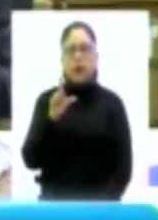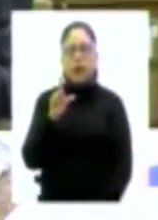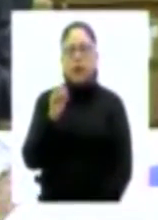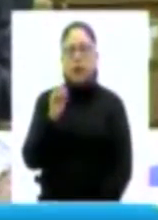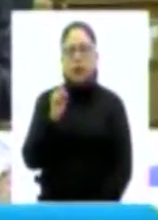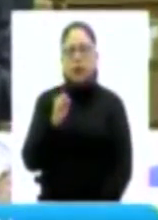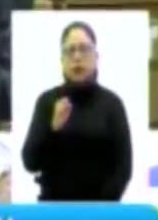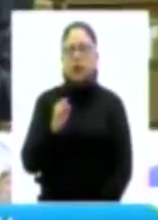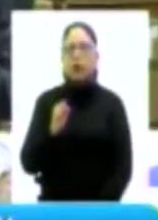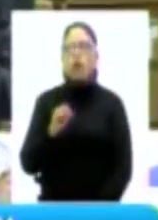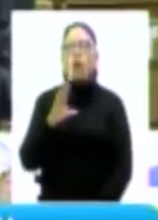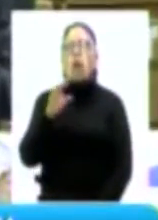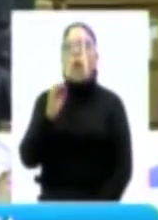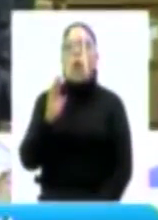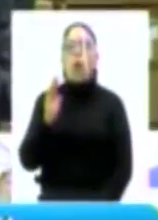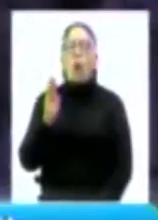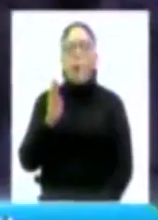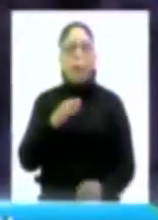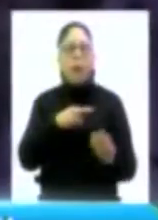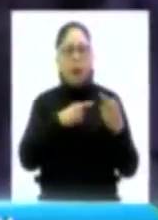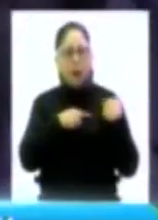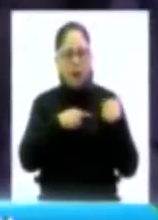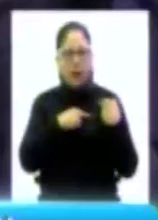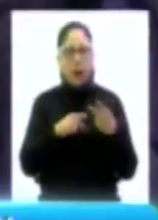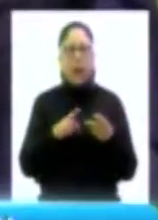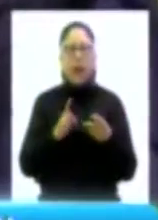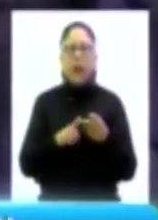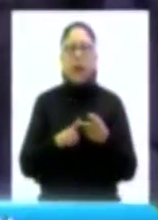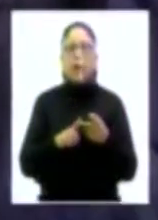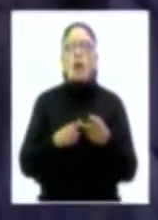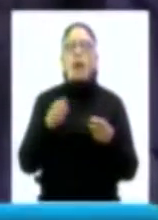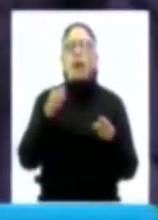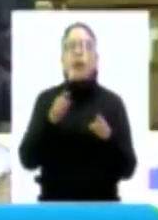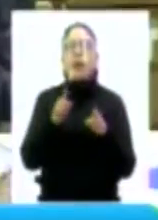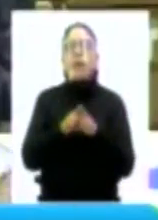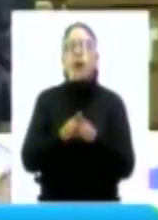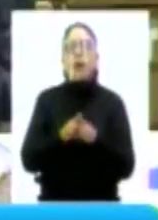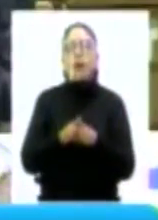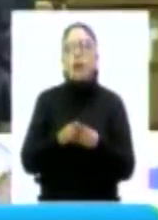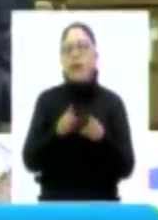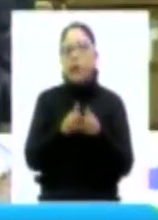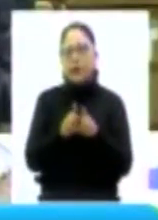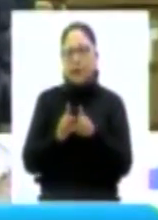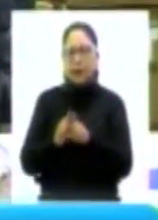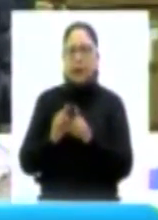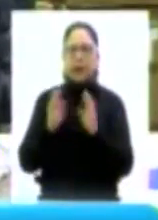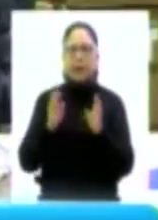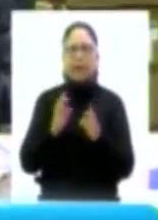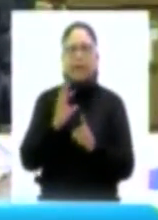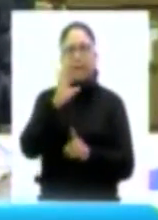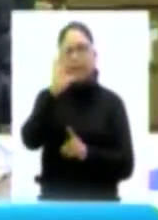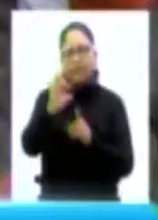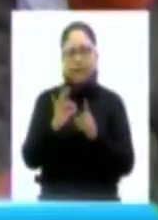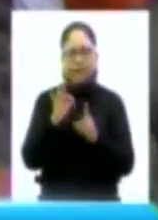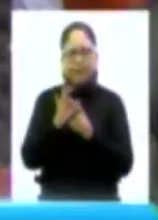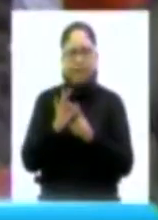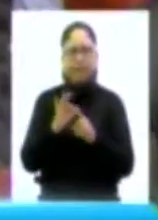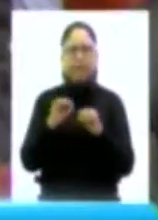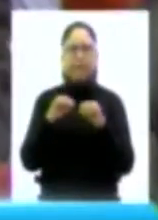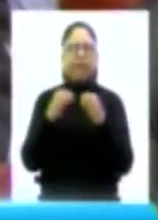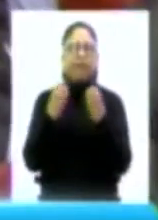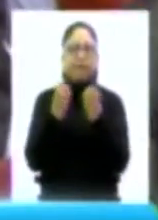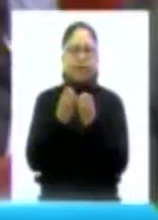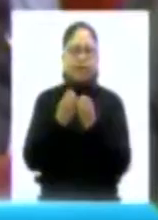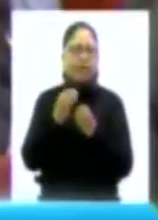Central Obrera Boliviana, a nuestra hermana Segundina Flores de nuestras Bartolinas, a